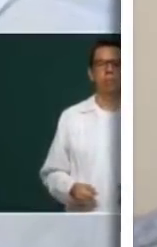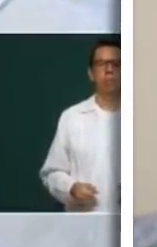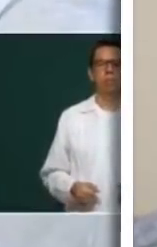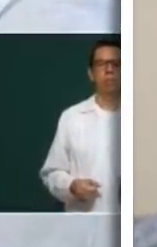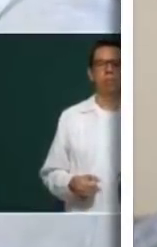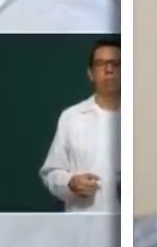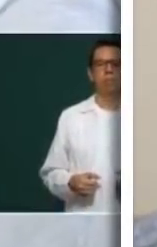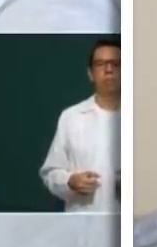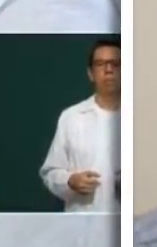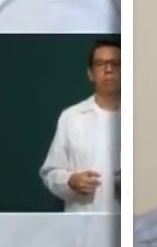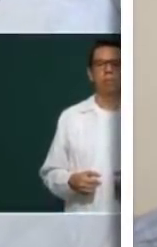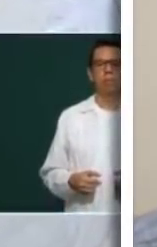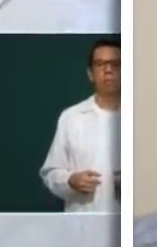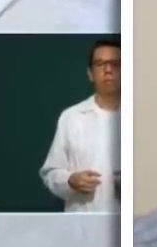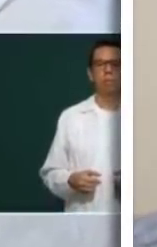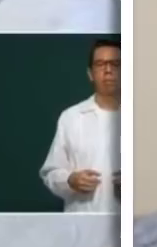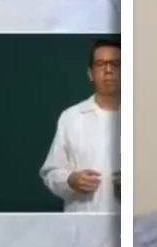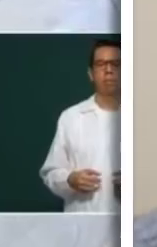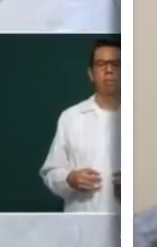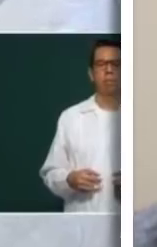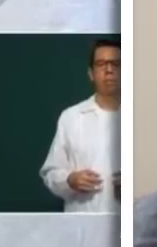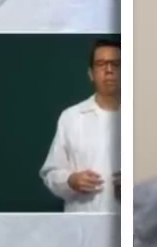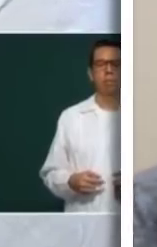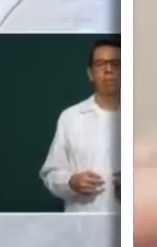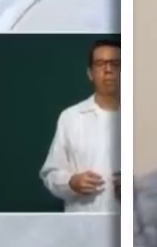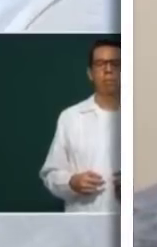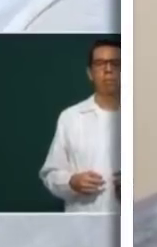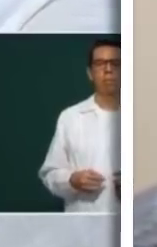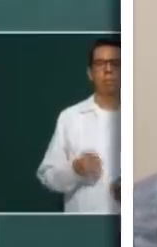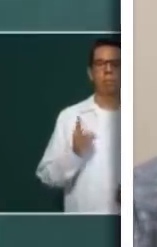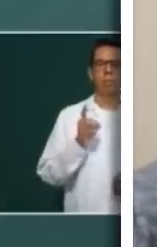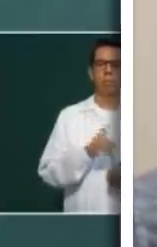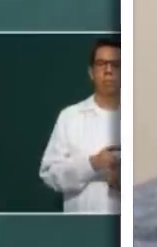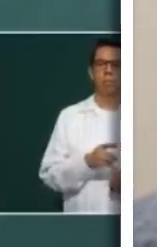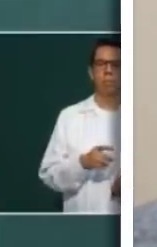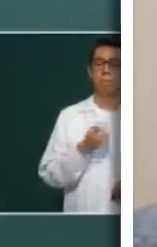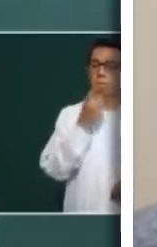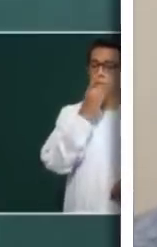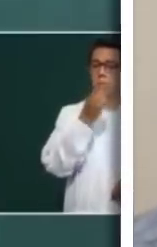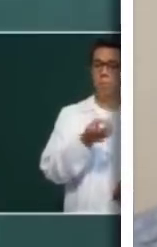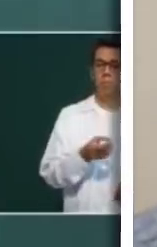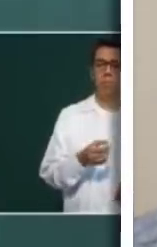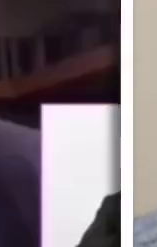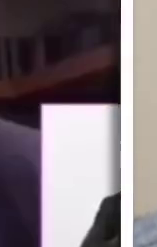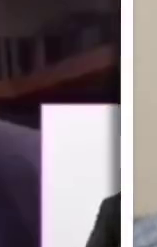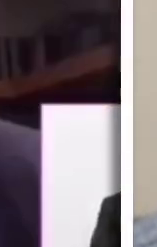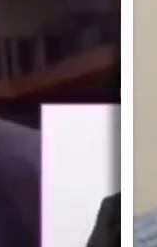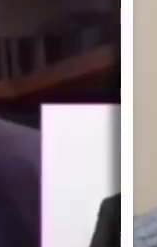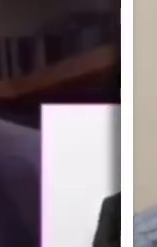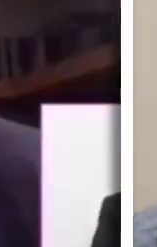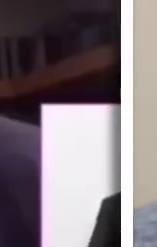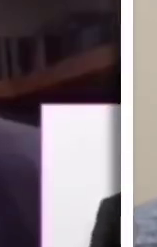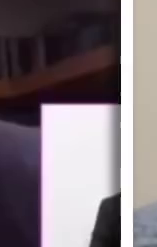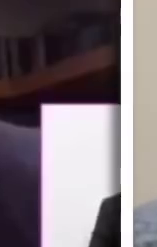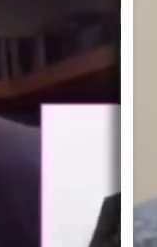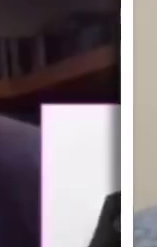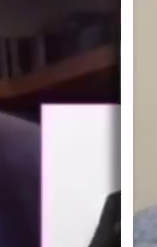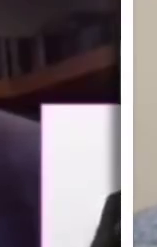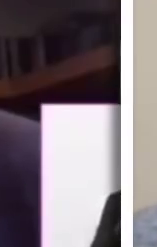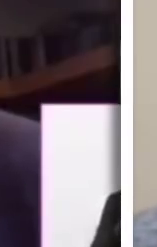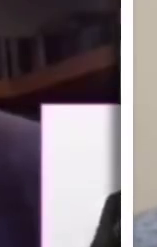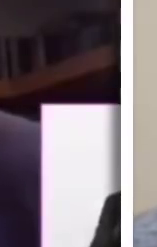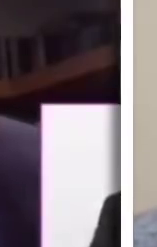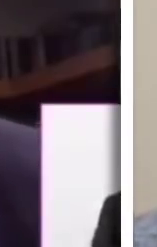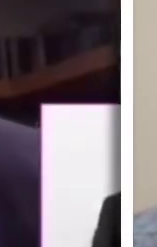en el papel en contra de la mañana era preparar el caso preparar el expediente en contra el presidente de lópez obrador y